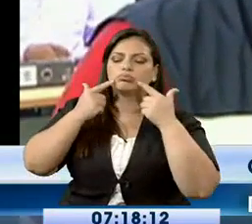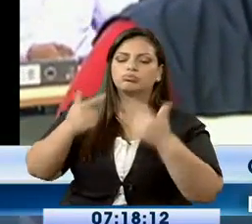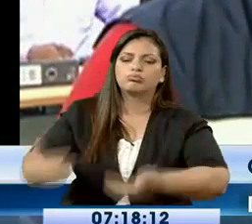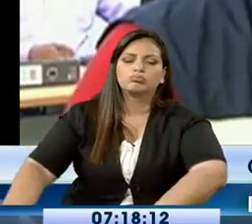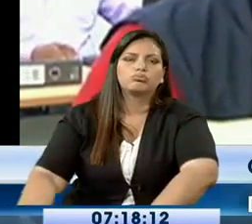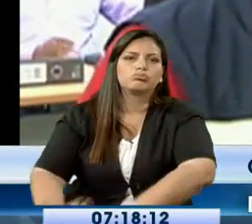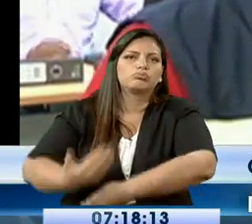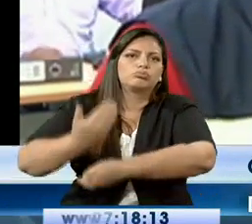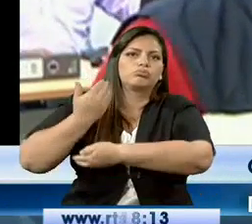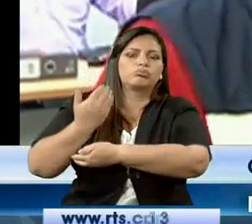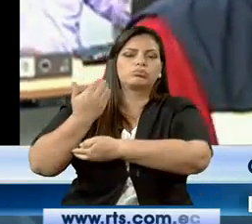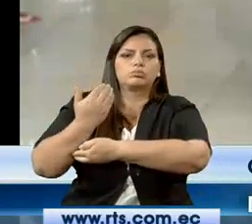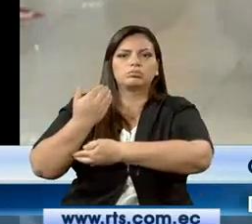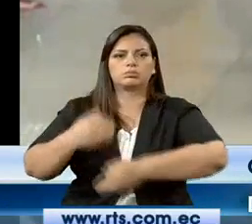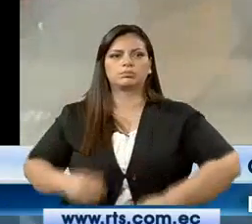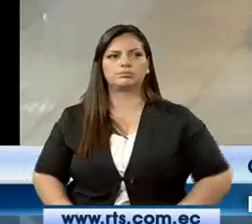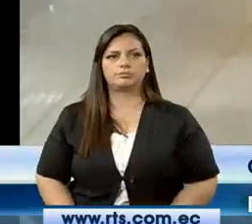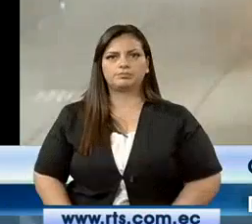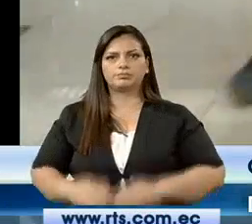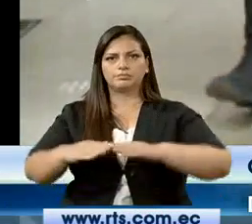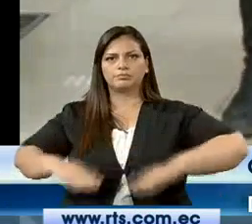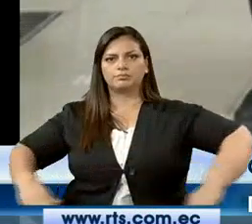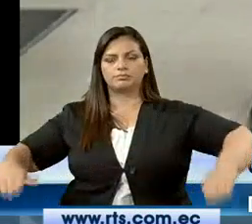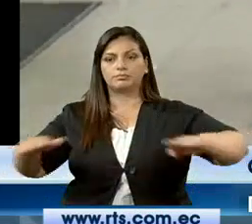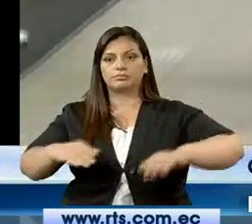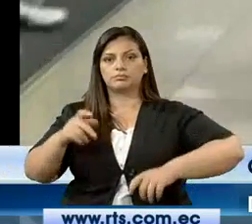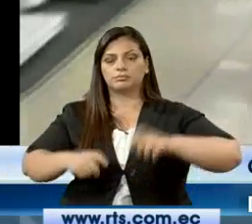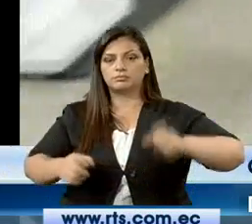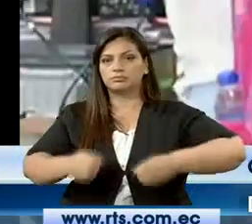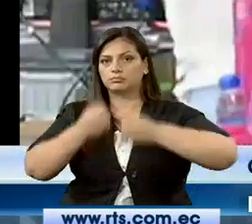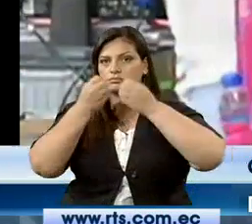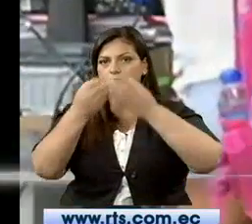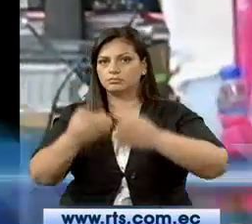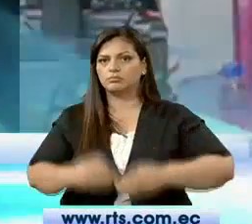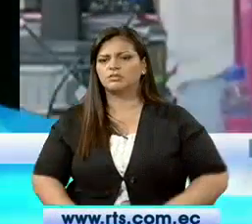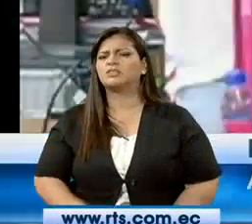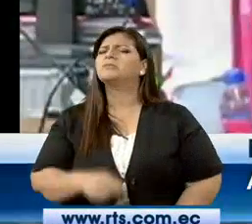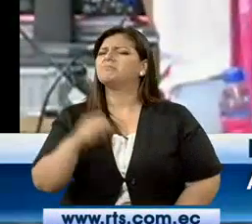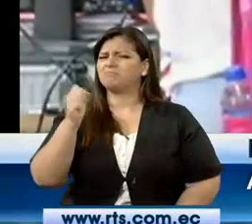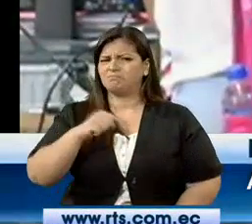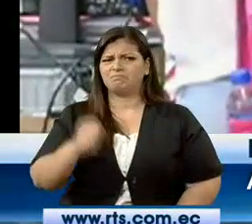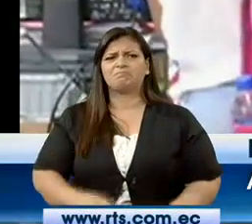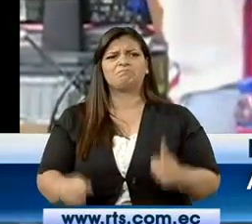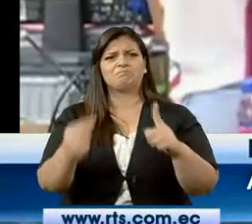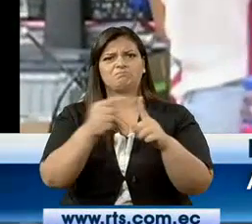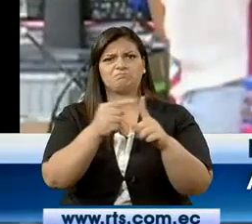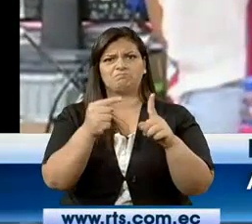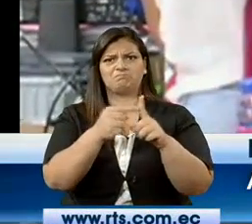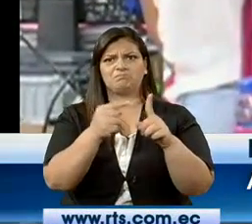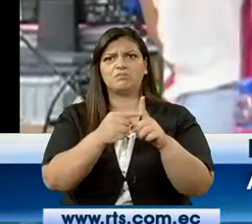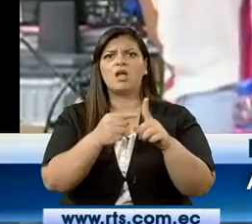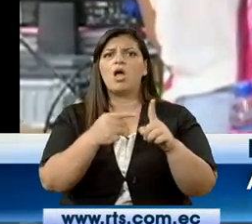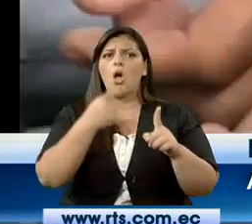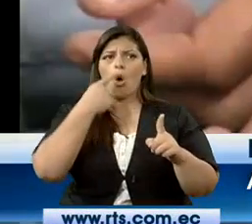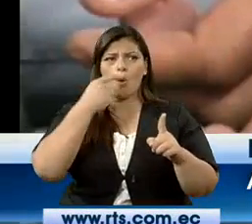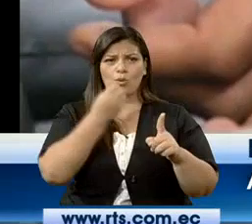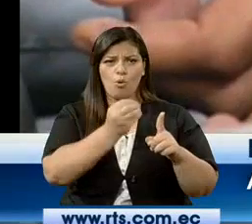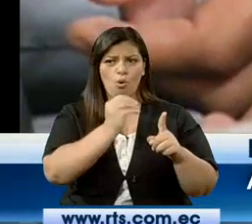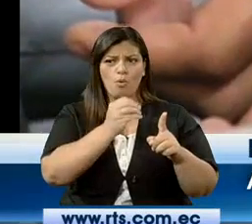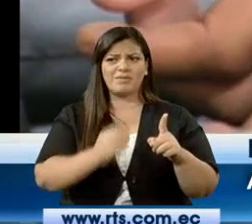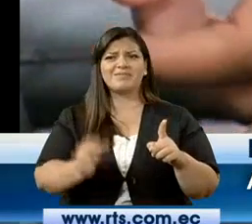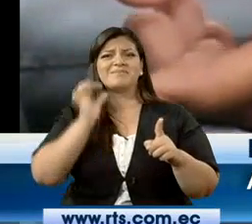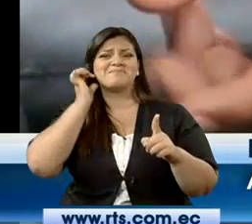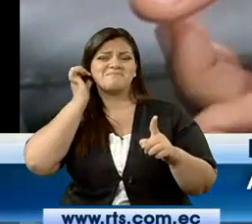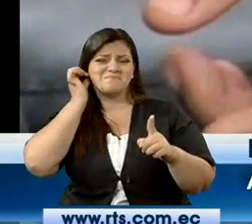indagaciones y moradores del sector nos manifestaron que tanto padrastro y la mamá de la niña consumían un tipo de sustancias. Usted bien sabe